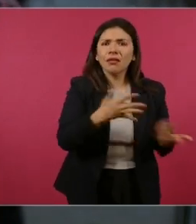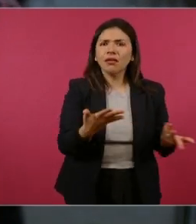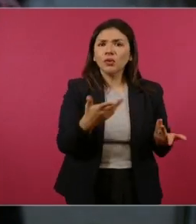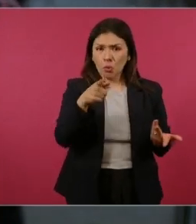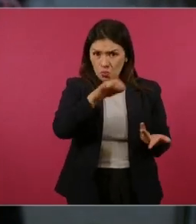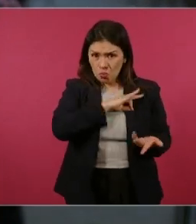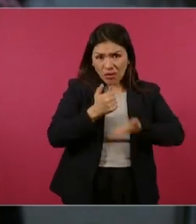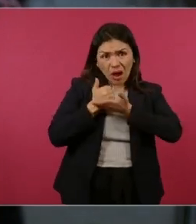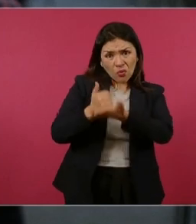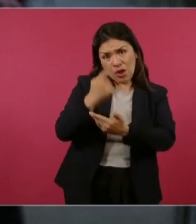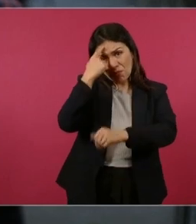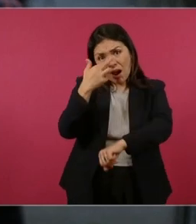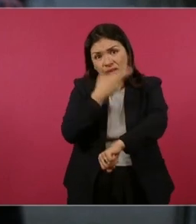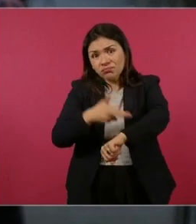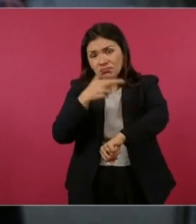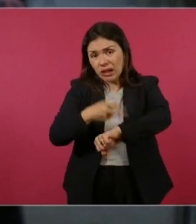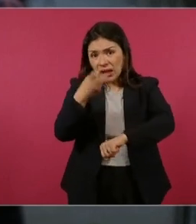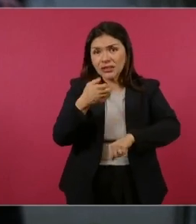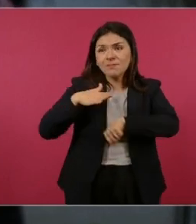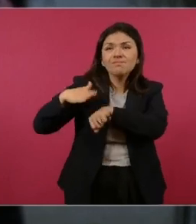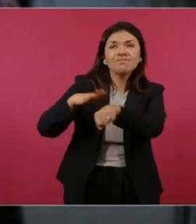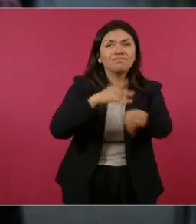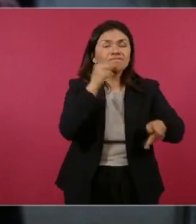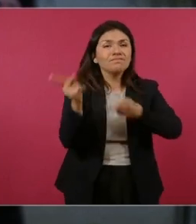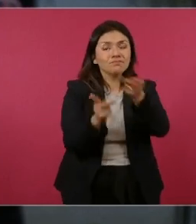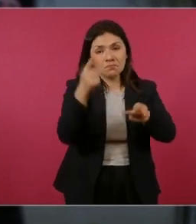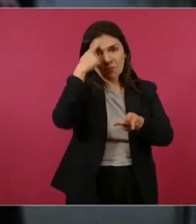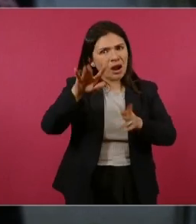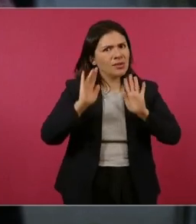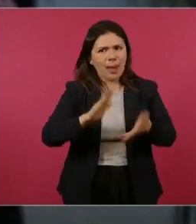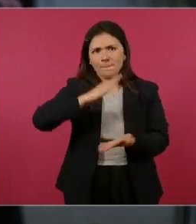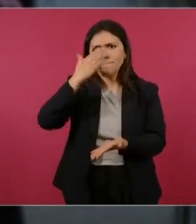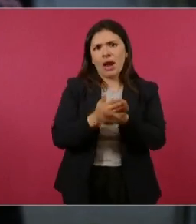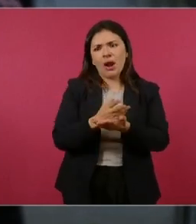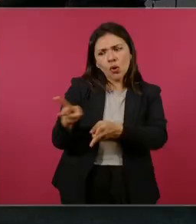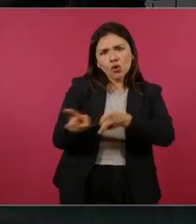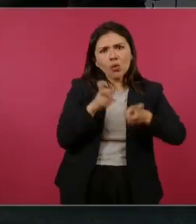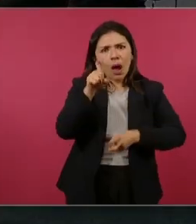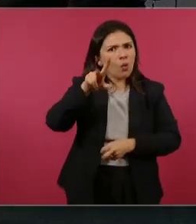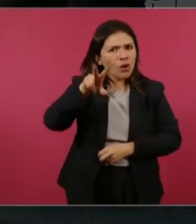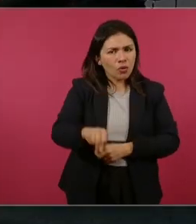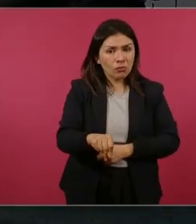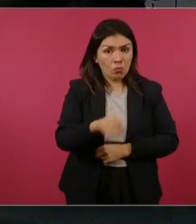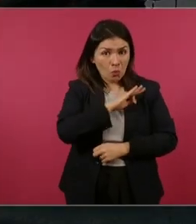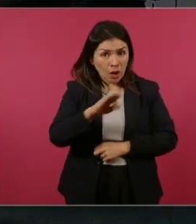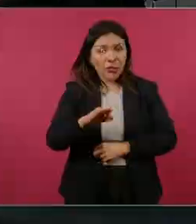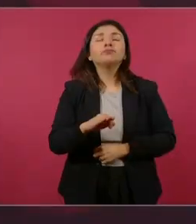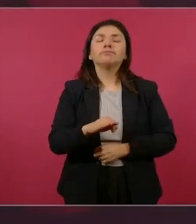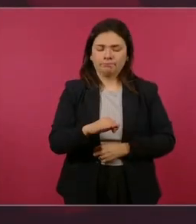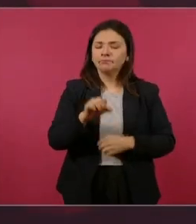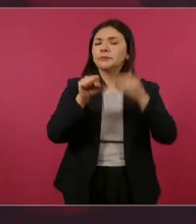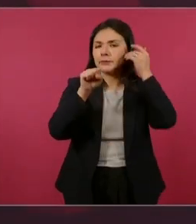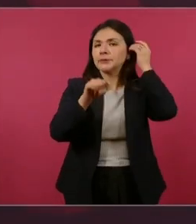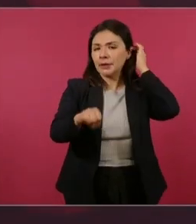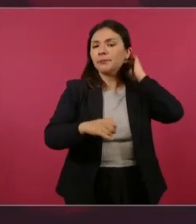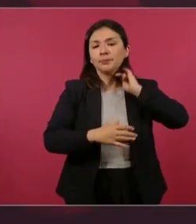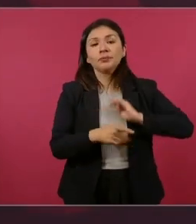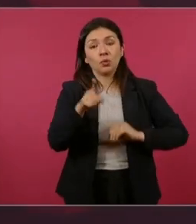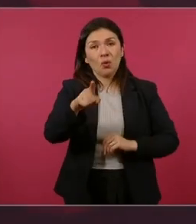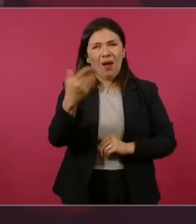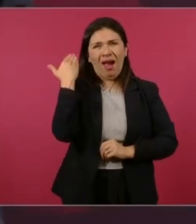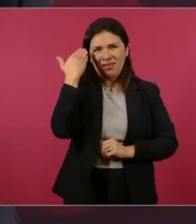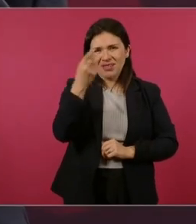usted les ayude a ejecutar la consulta indígena y frenar este despojo de agua, señor presidente? Sí. Ya me lo